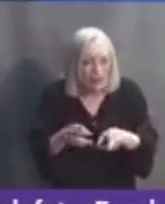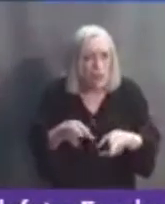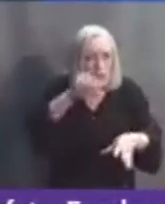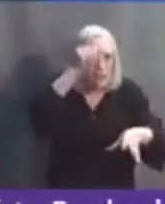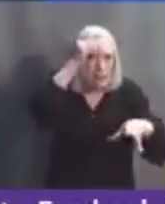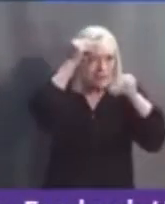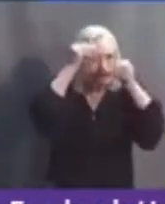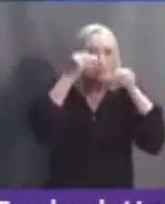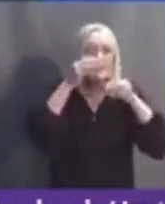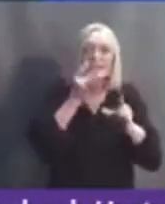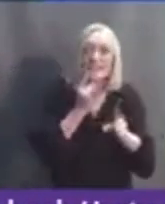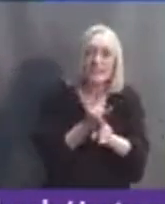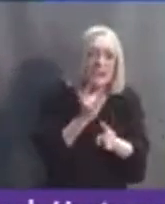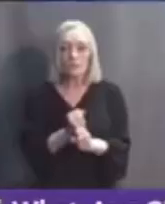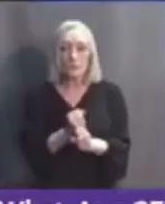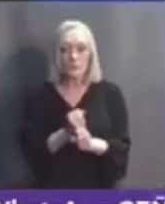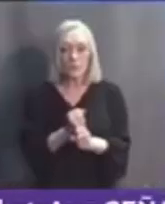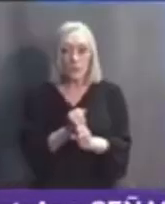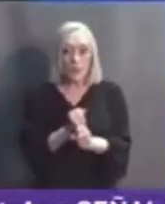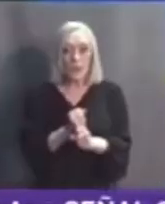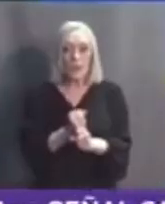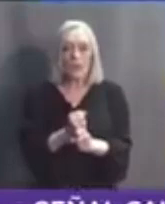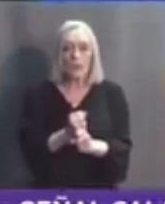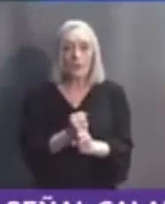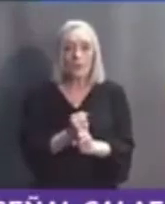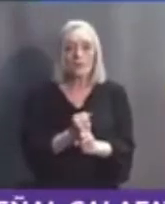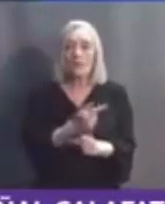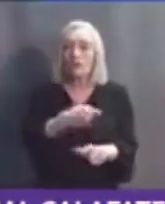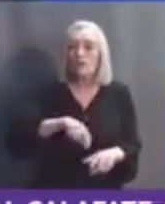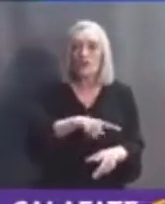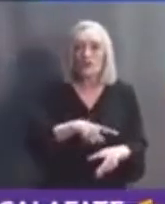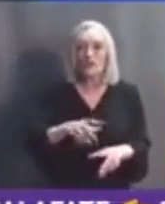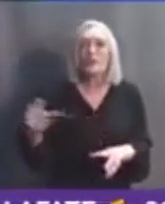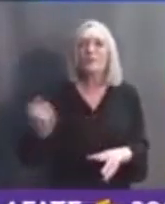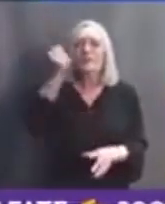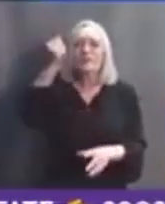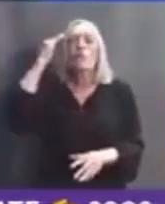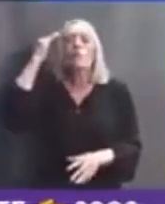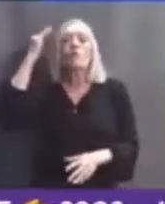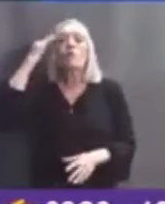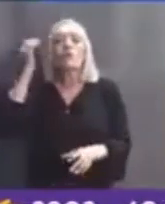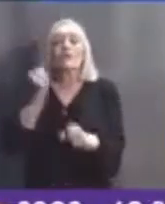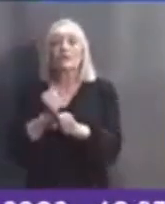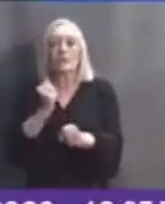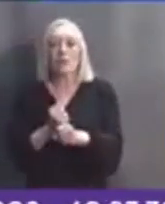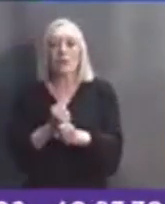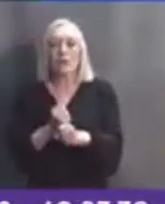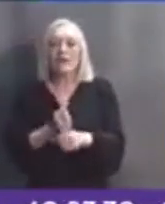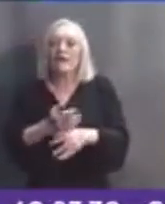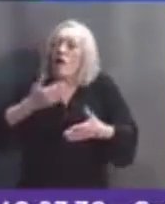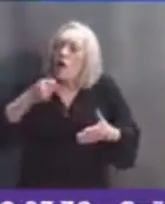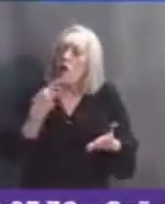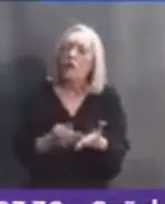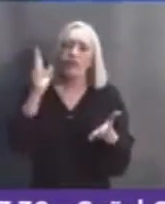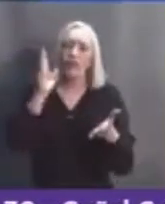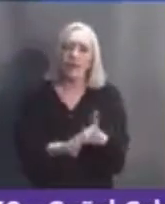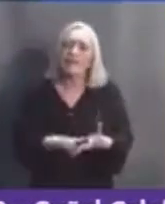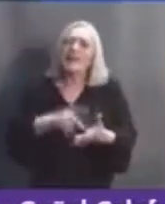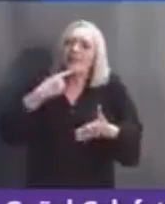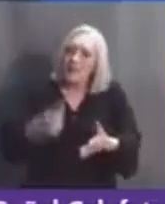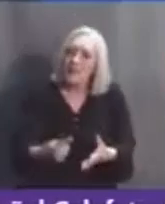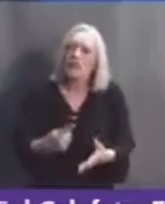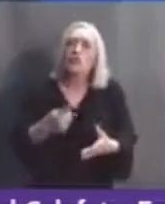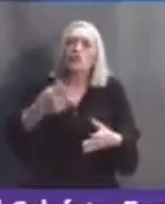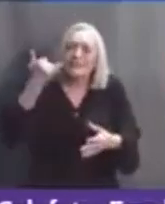de los docentes tenemos que recuperar la cultura de trabajo insisto tenemos que